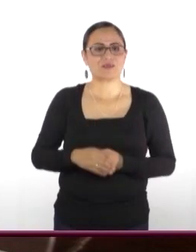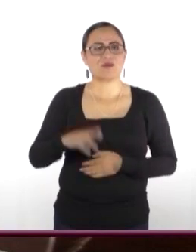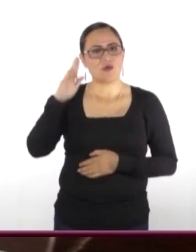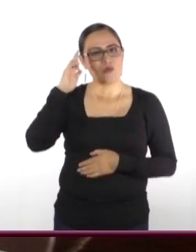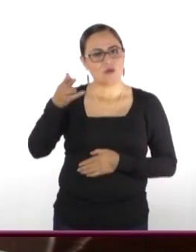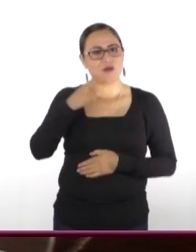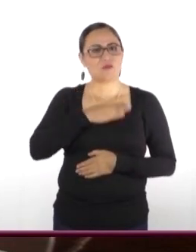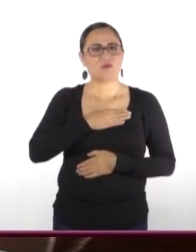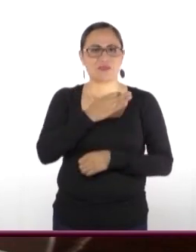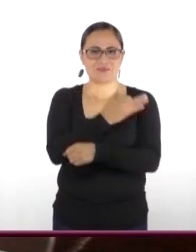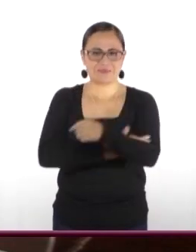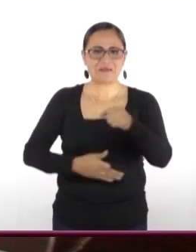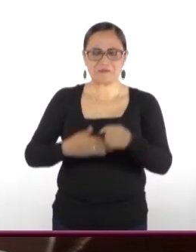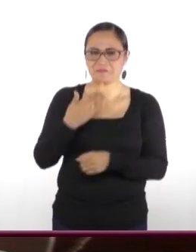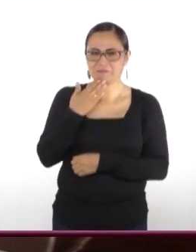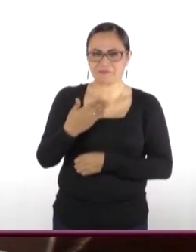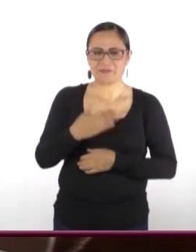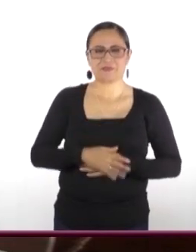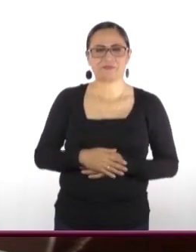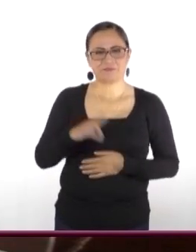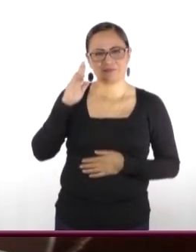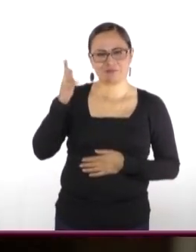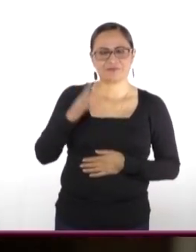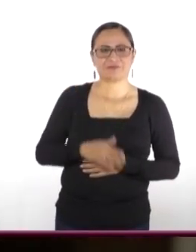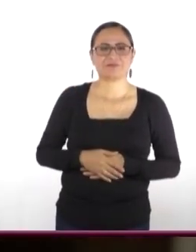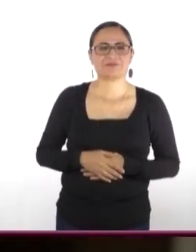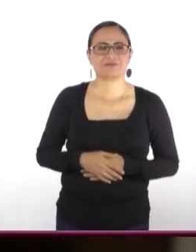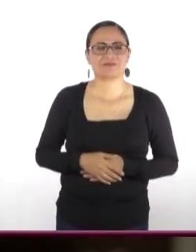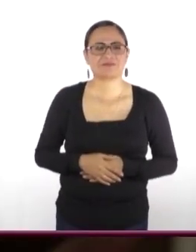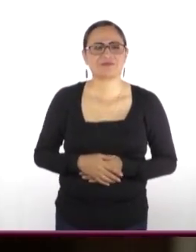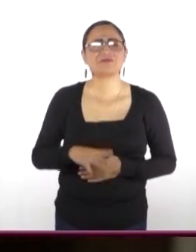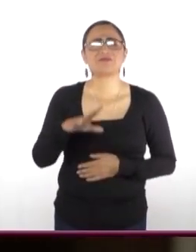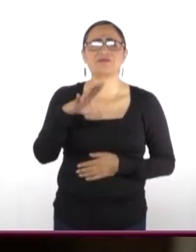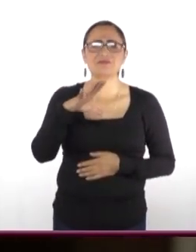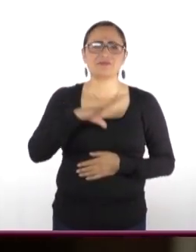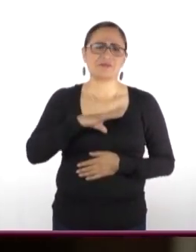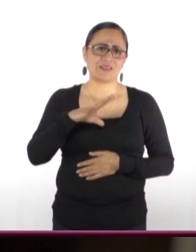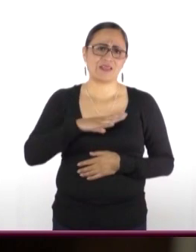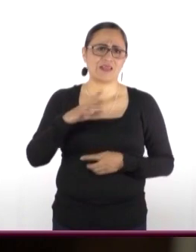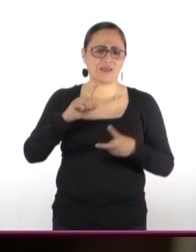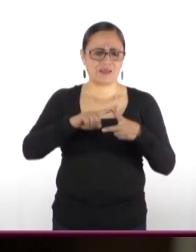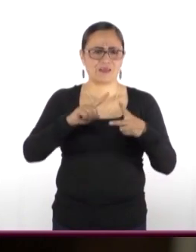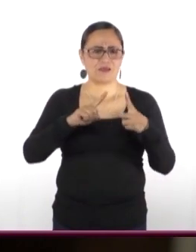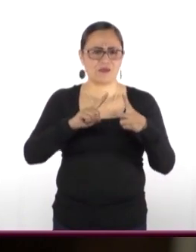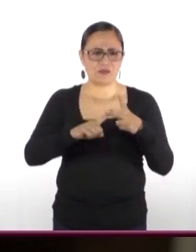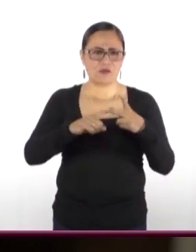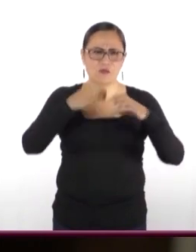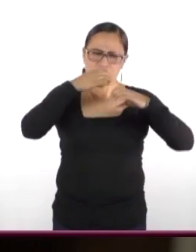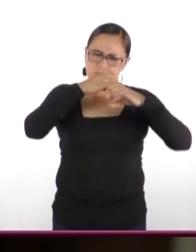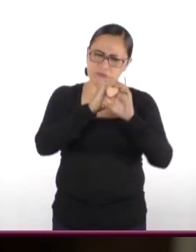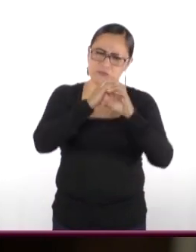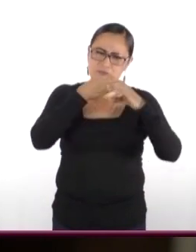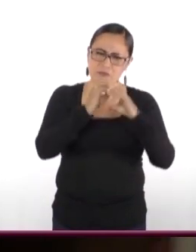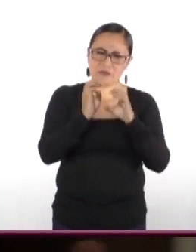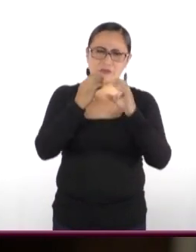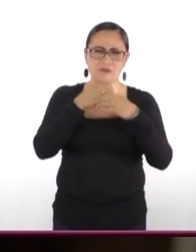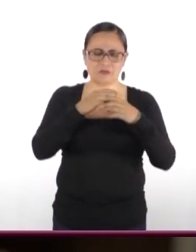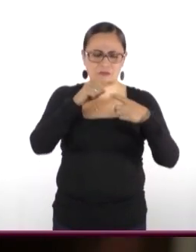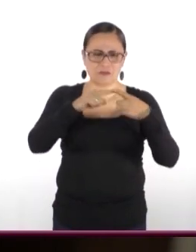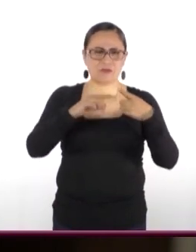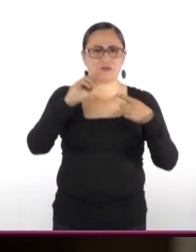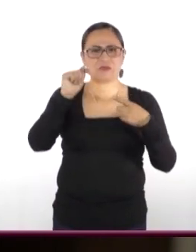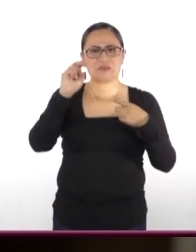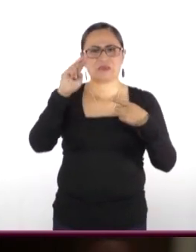estás? Hola, buenas tardes, no sé bien. Buenas tardes. Fíjate que pues existen 2 tipos de microscopio, ¿no? Los